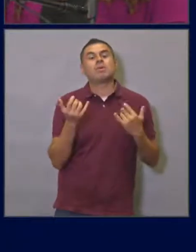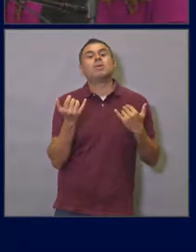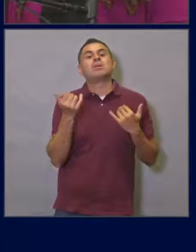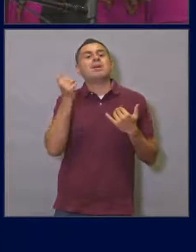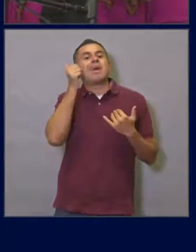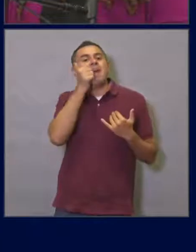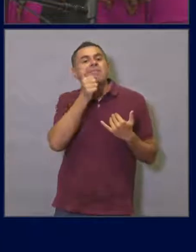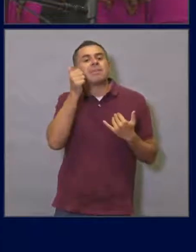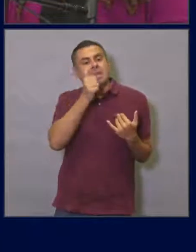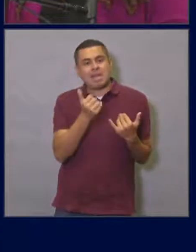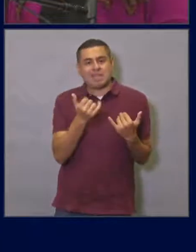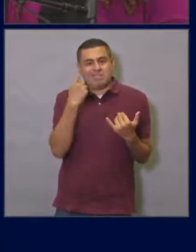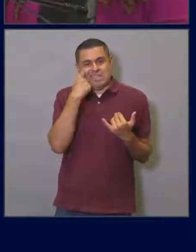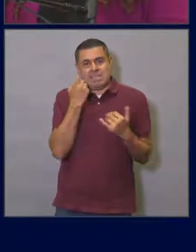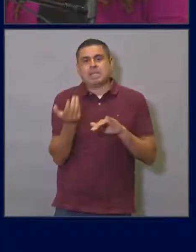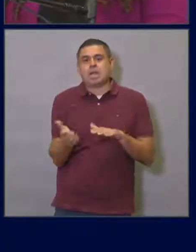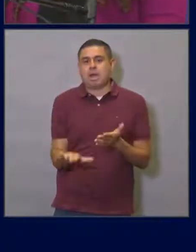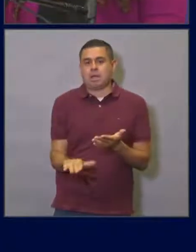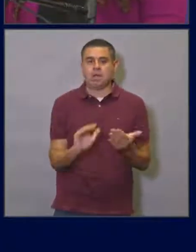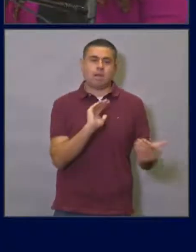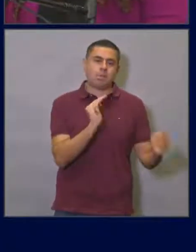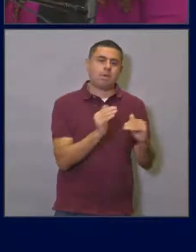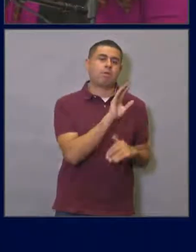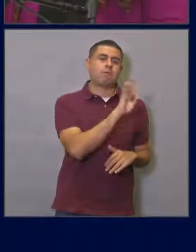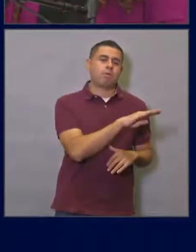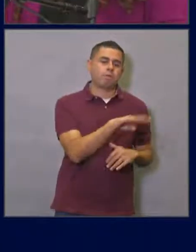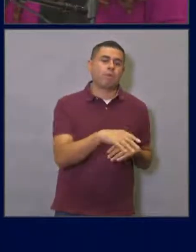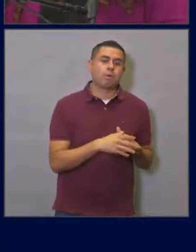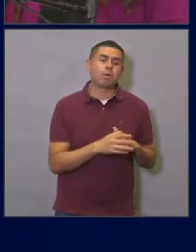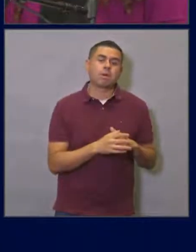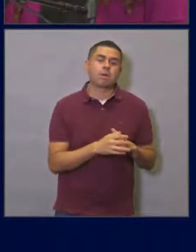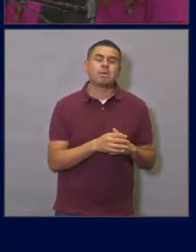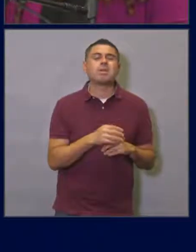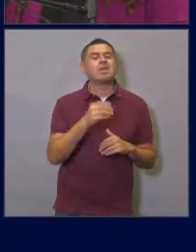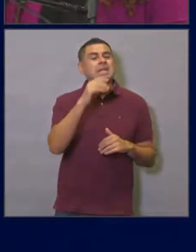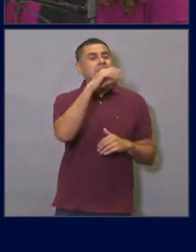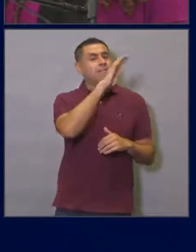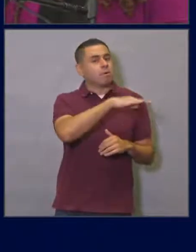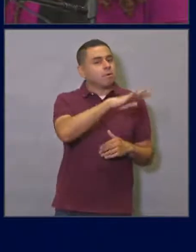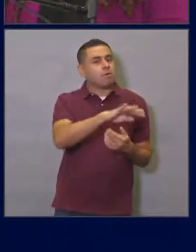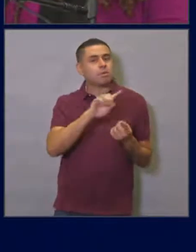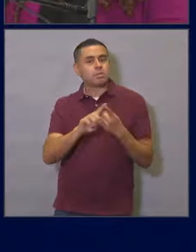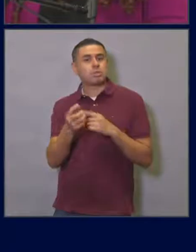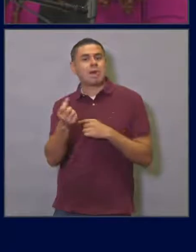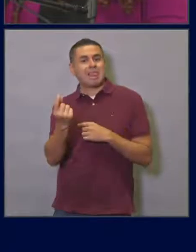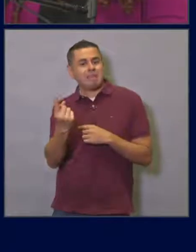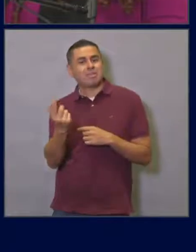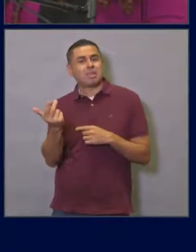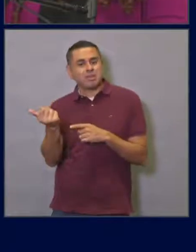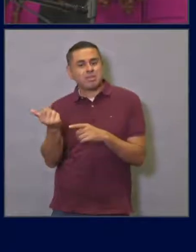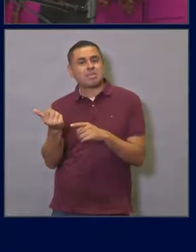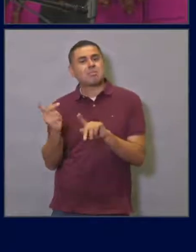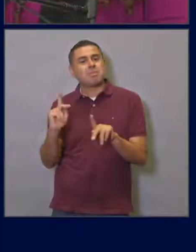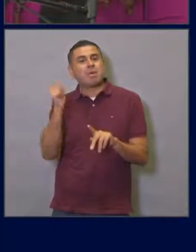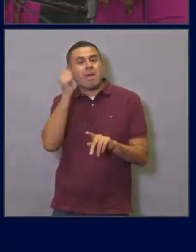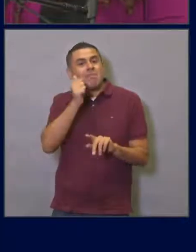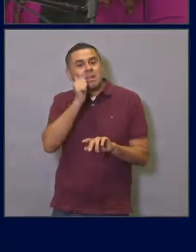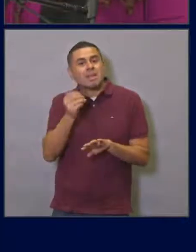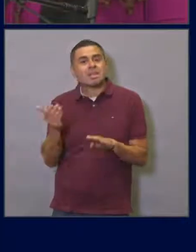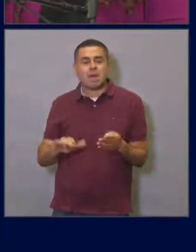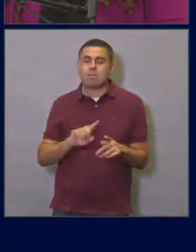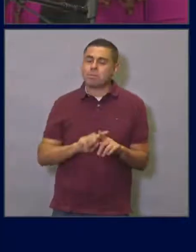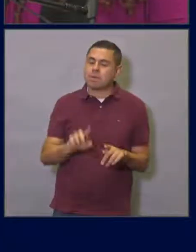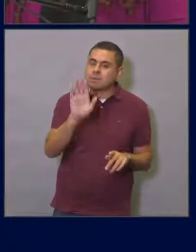día. Nos alegra ver que los fallecimientos están disminuyendo, por lo tanto nos mantenemos al